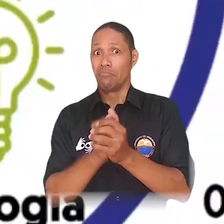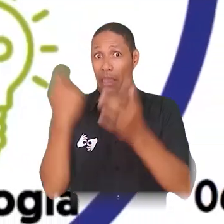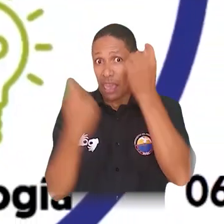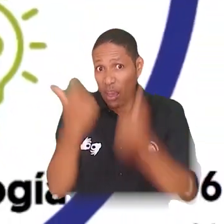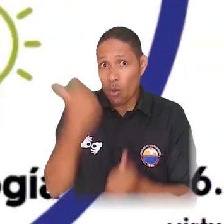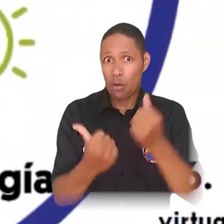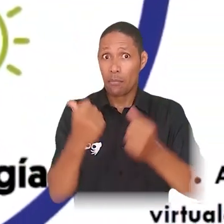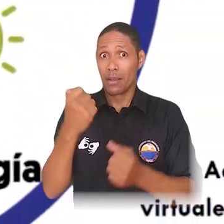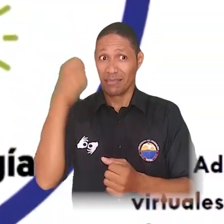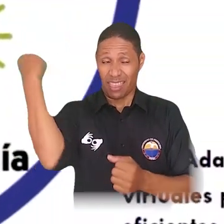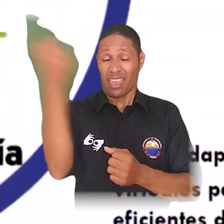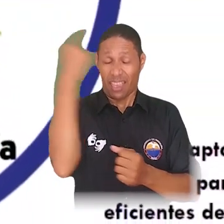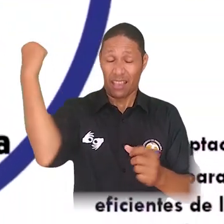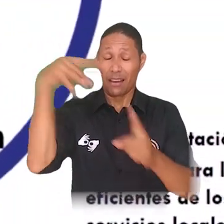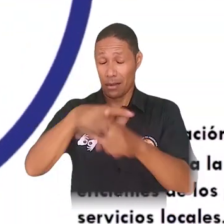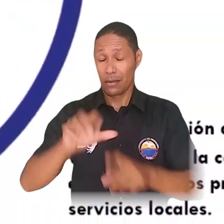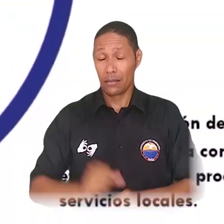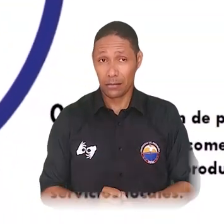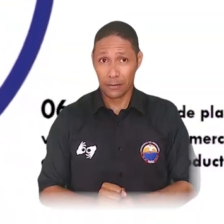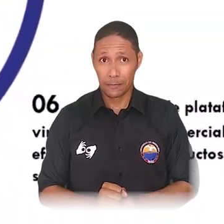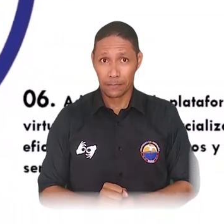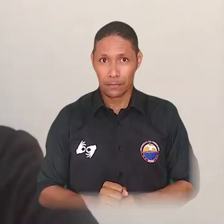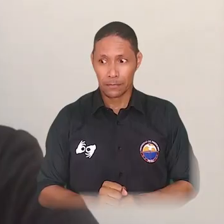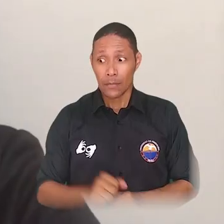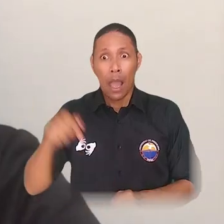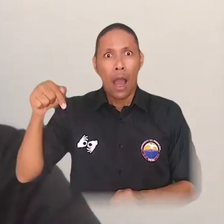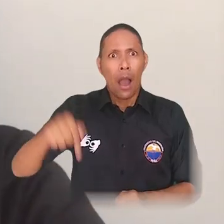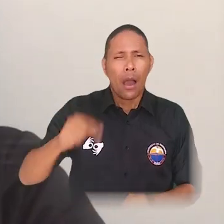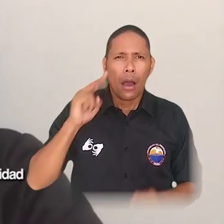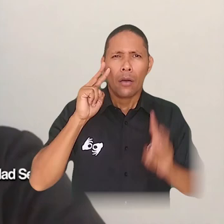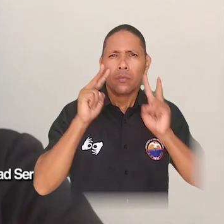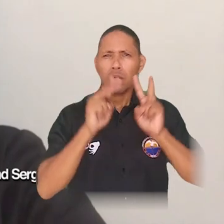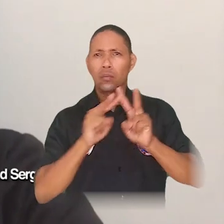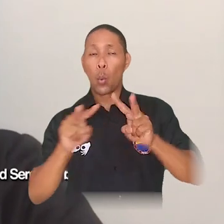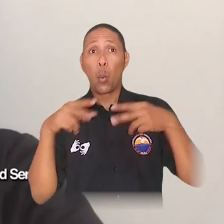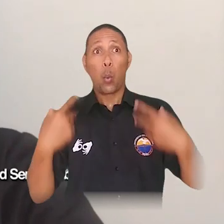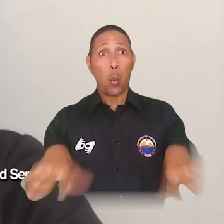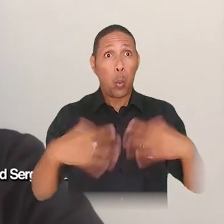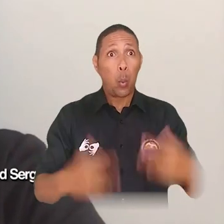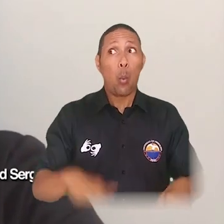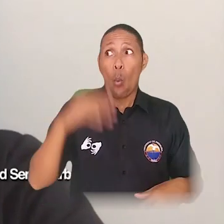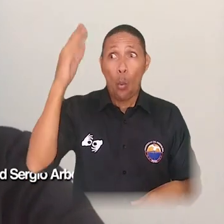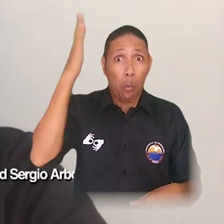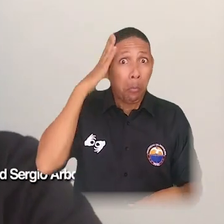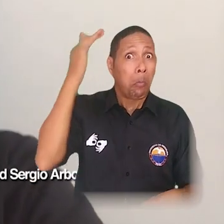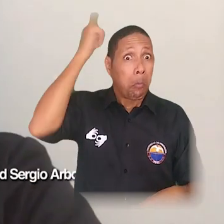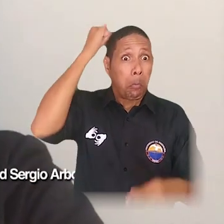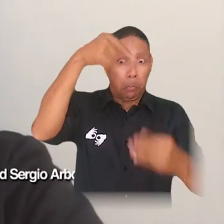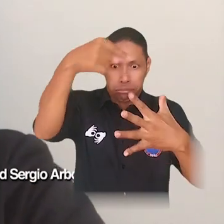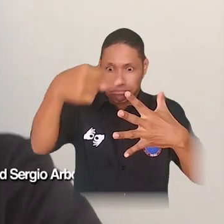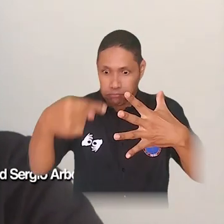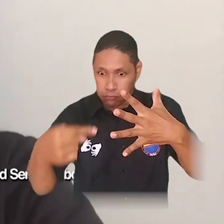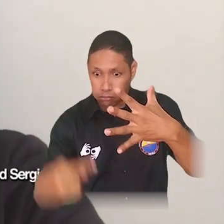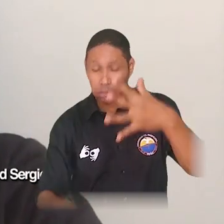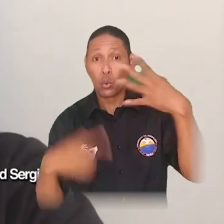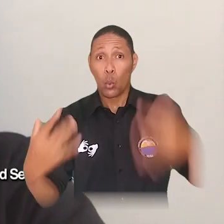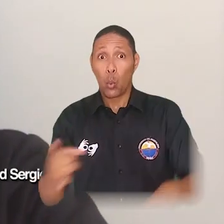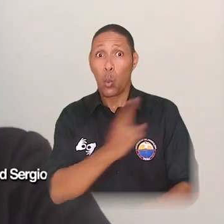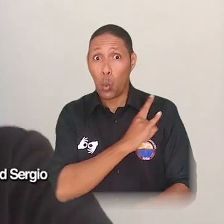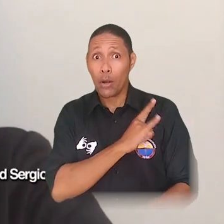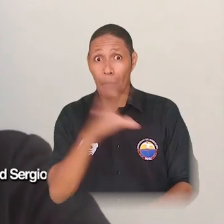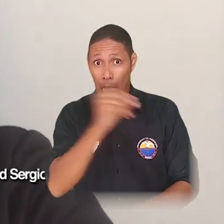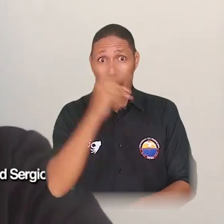nivel general a nuestras comunidades. En el ejercicio se pudo evidenciar la amplia oferta académica de las universidades en Santa